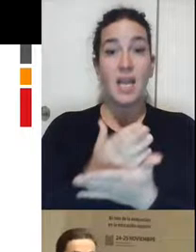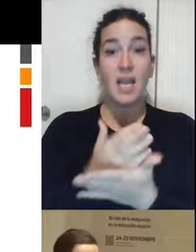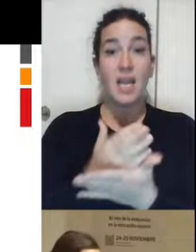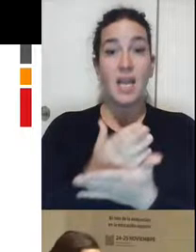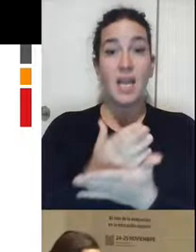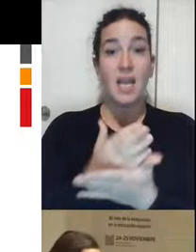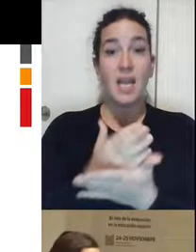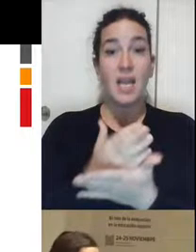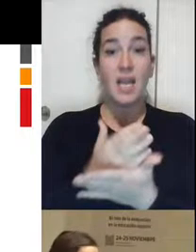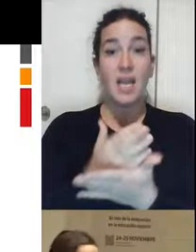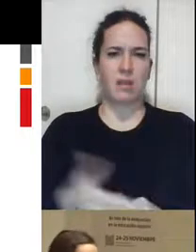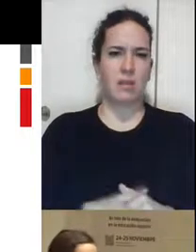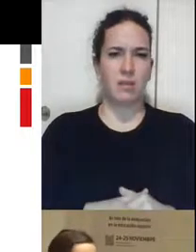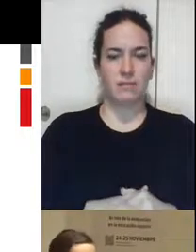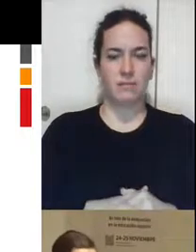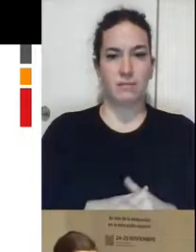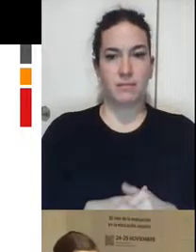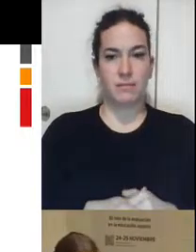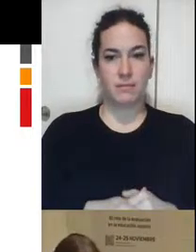importancia capital.